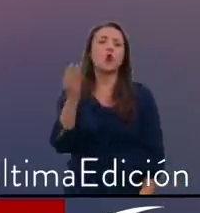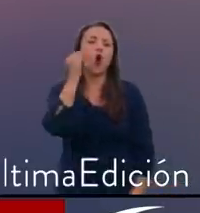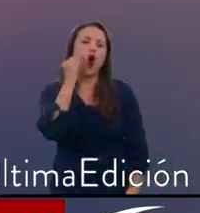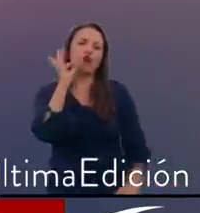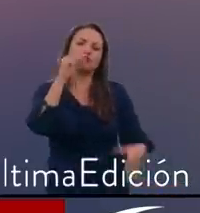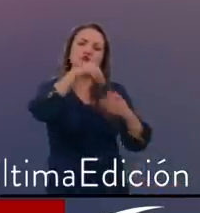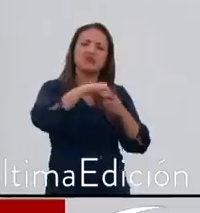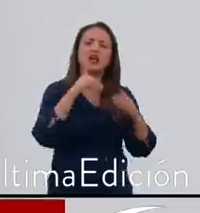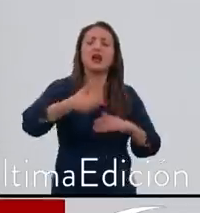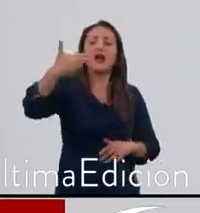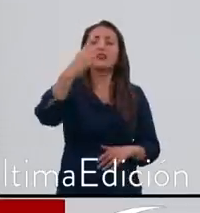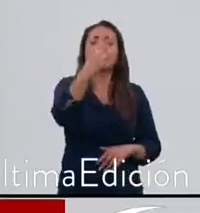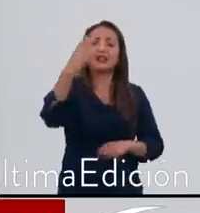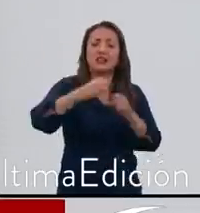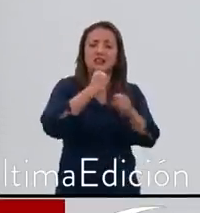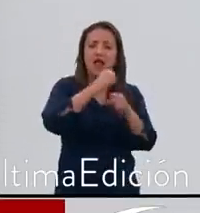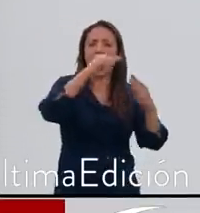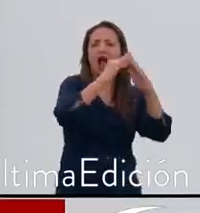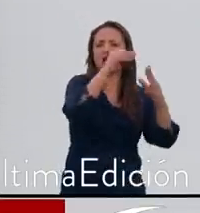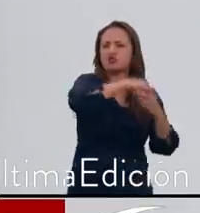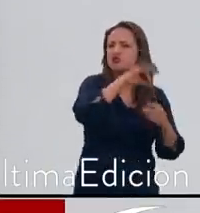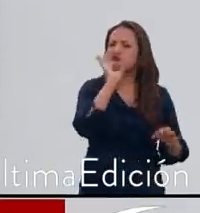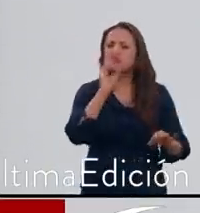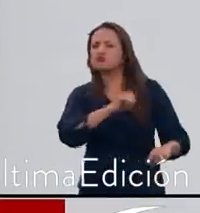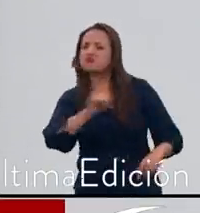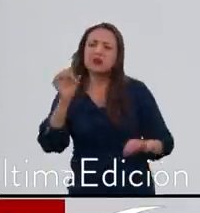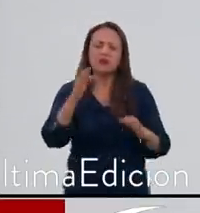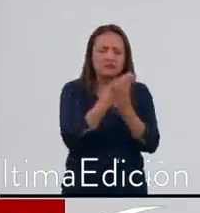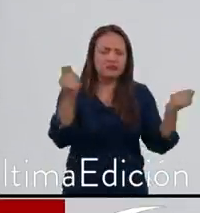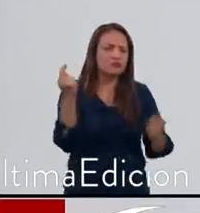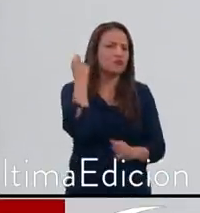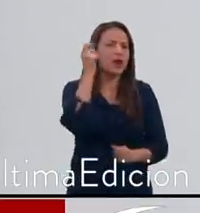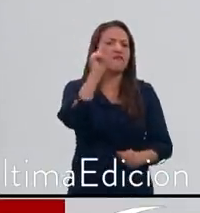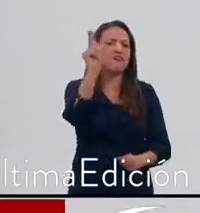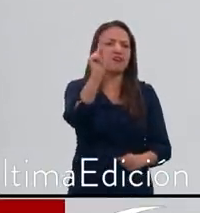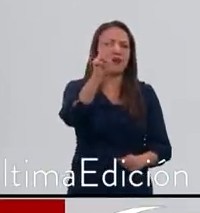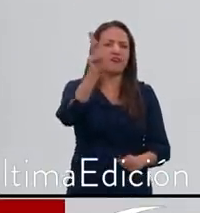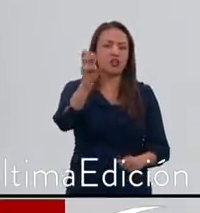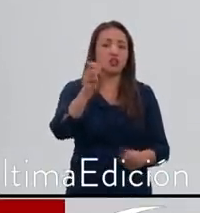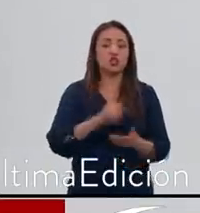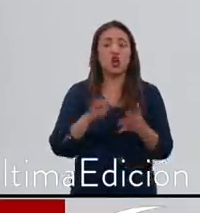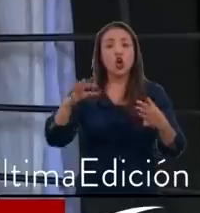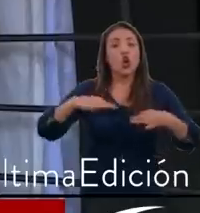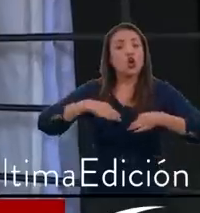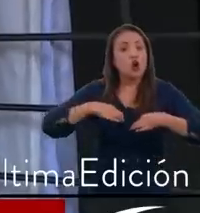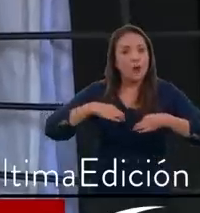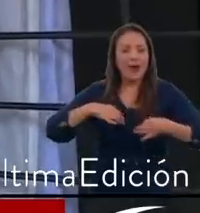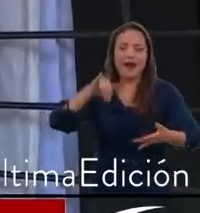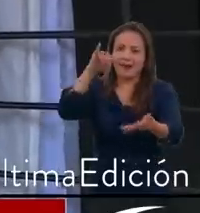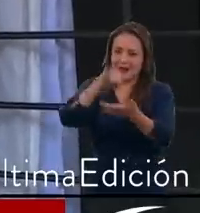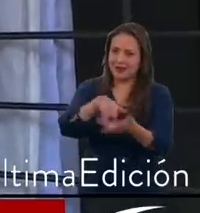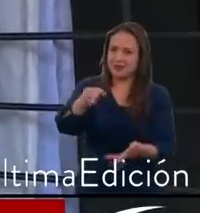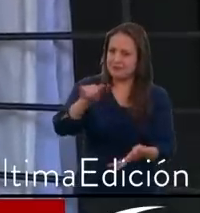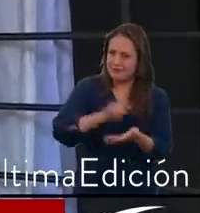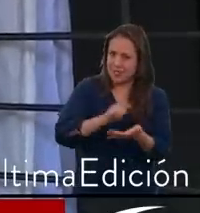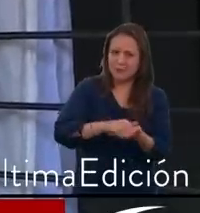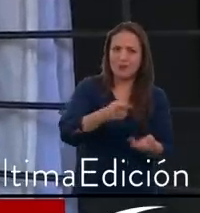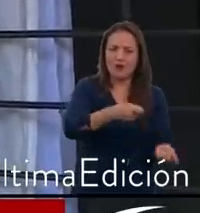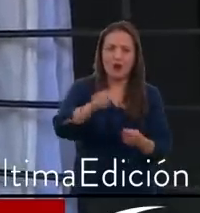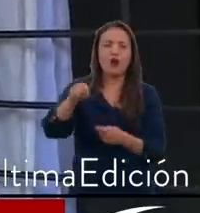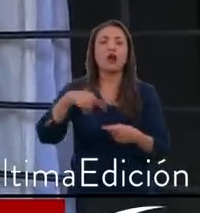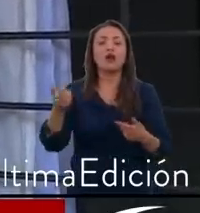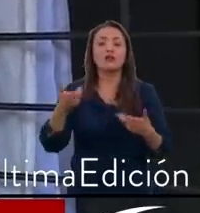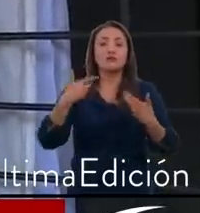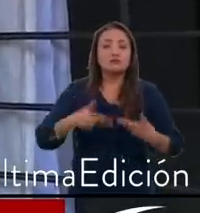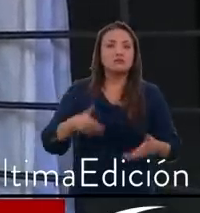se encontraba desaparecida desde el pasado 28 de febrero las prendas de vestir eran aquella se llevó y el